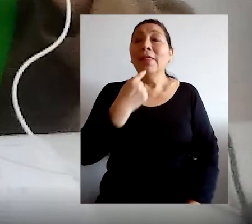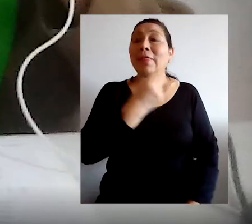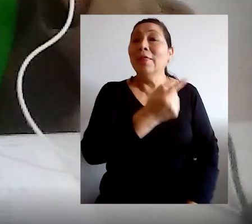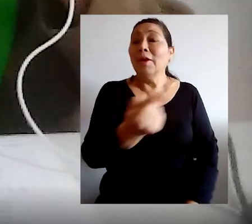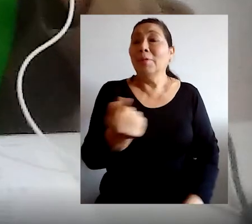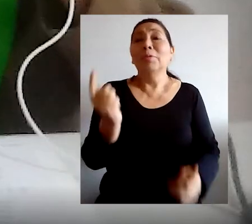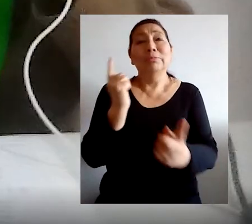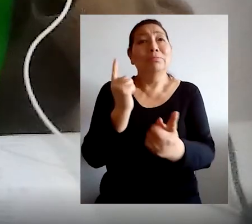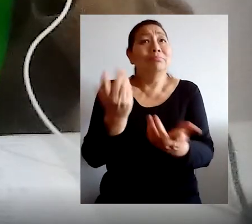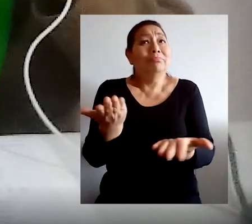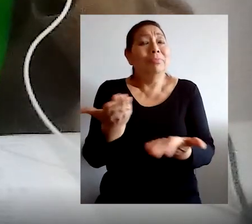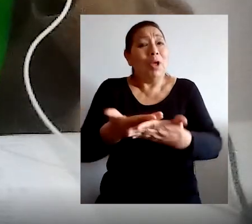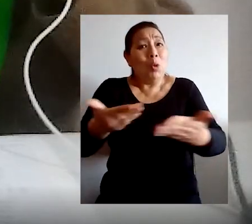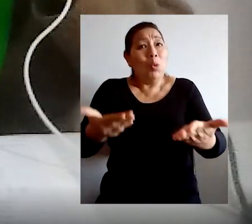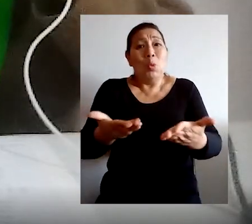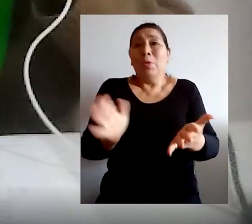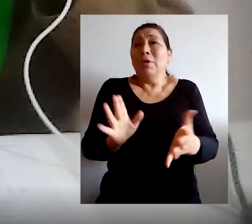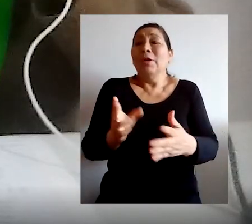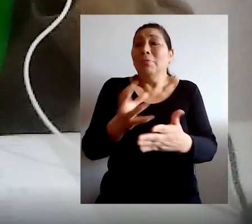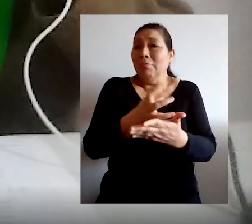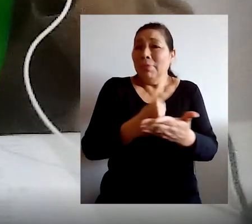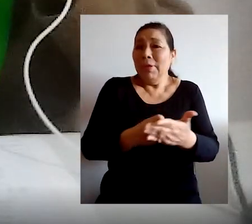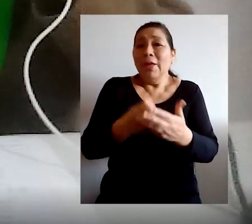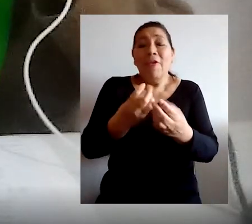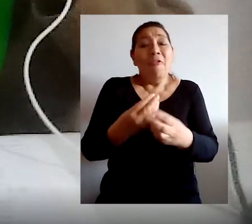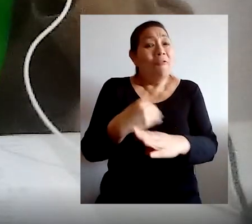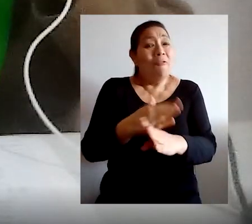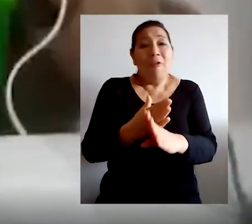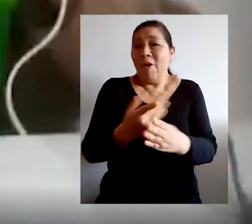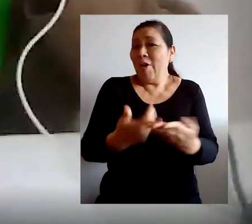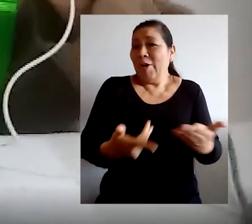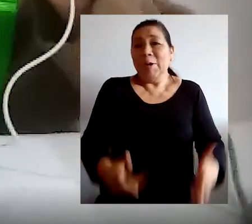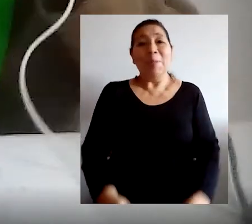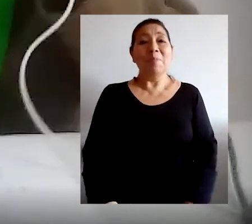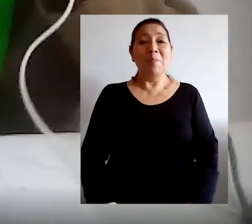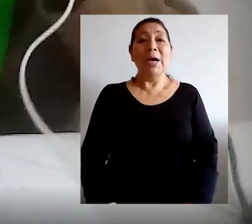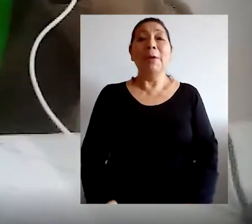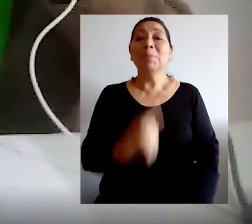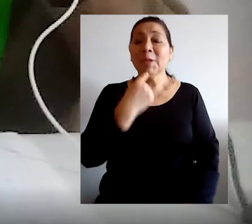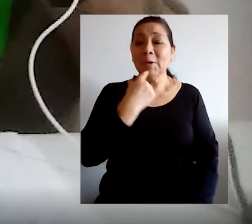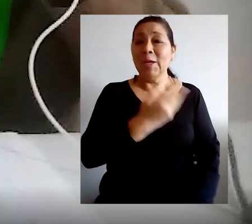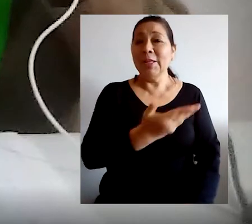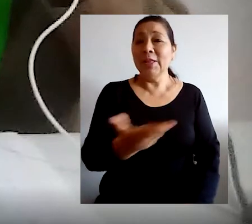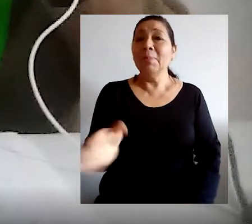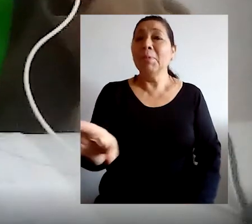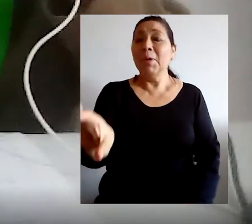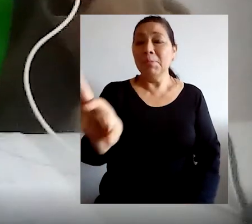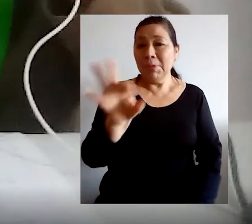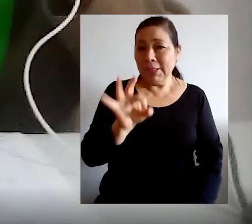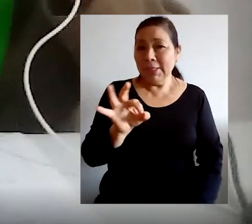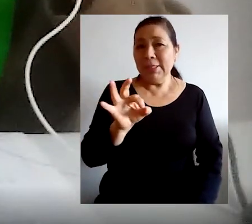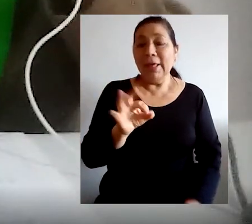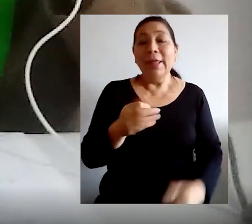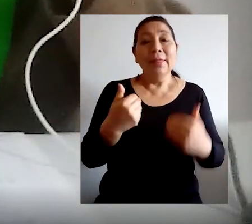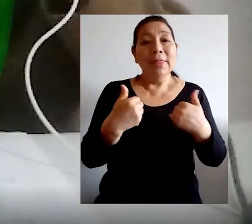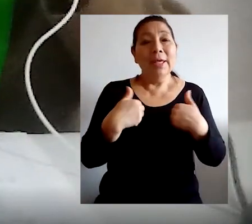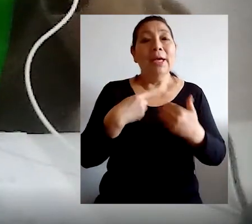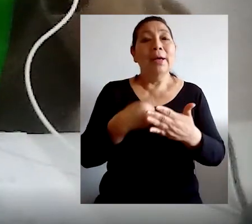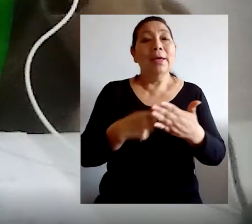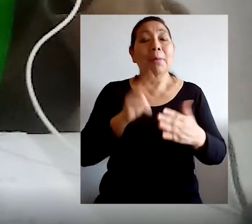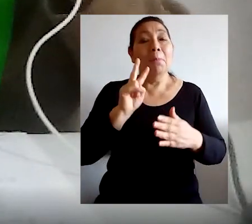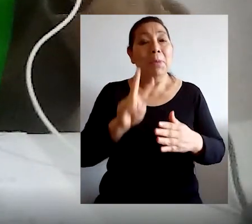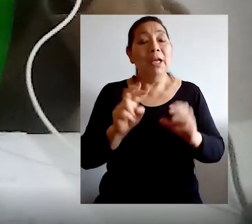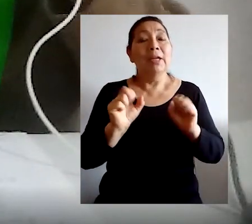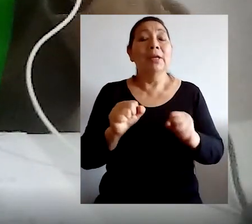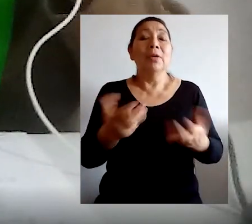magistrados, nos encontraríamos ante un caso de sustracción de la materia. En mérito a ello, señores magistrados, solicitamos que se tenga en cuenta ello